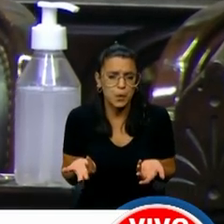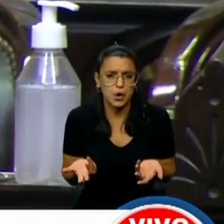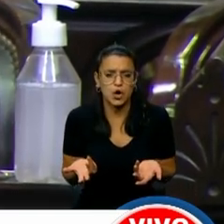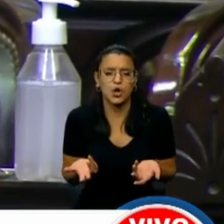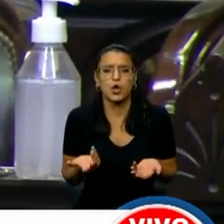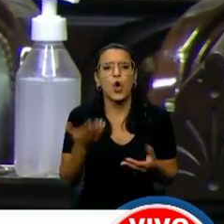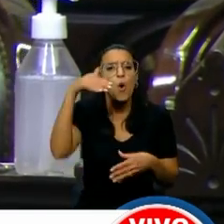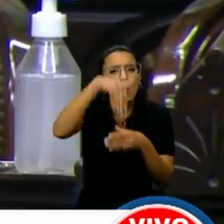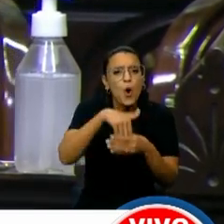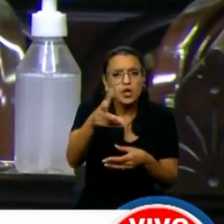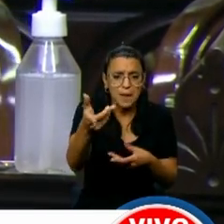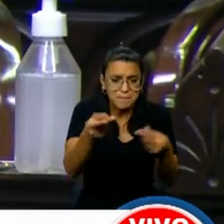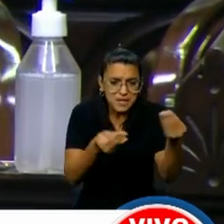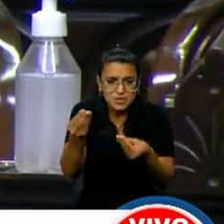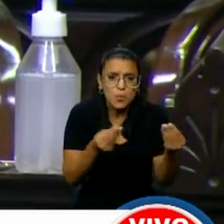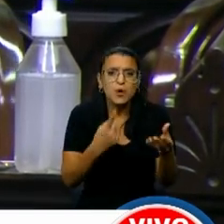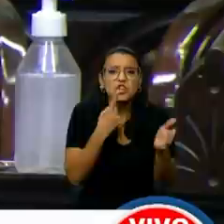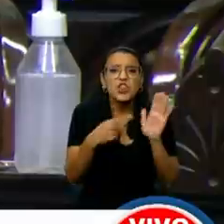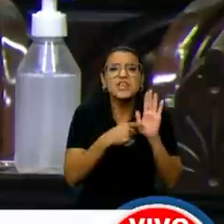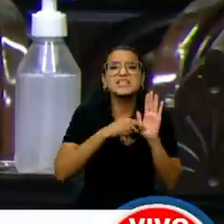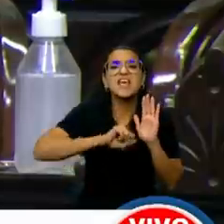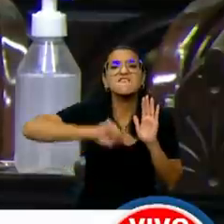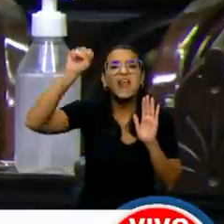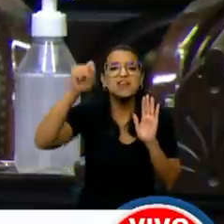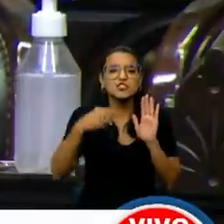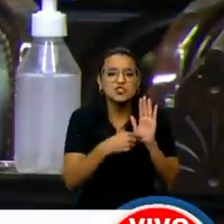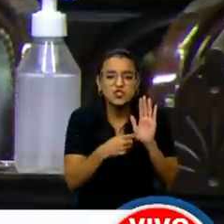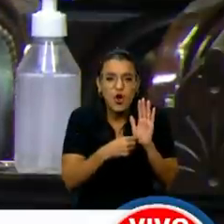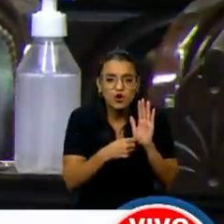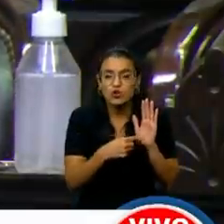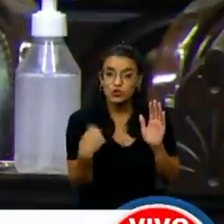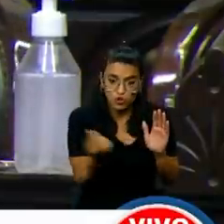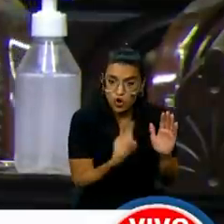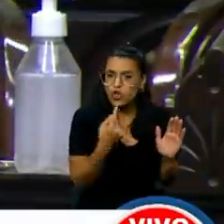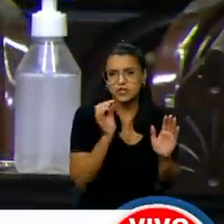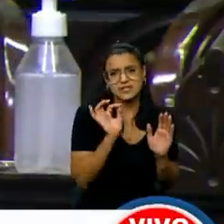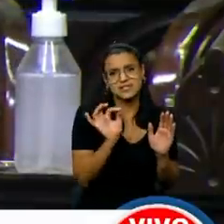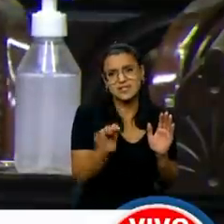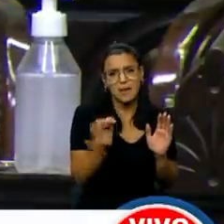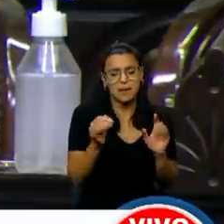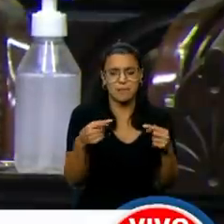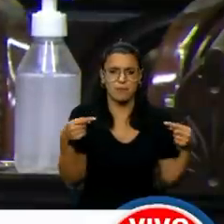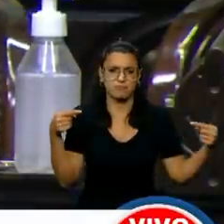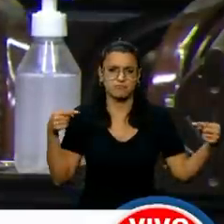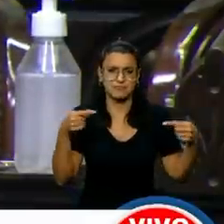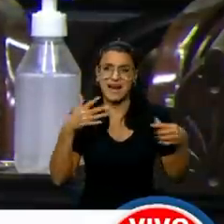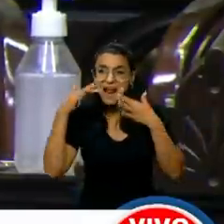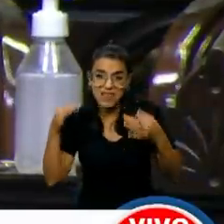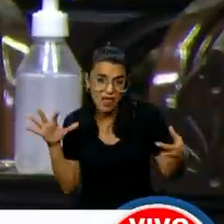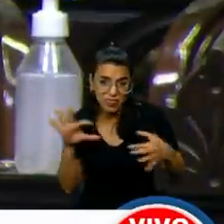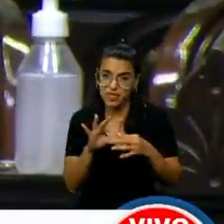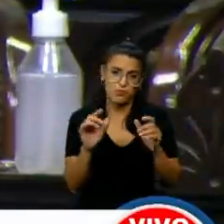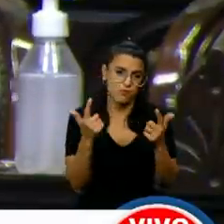montar un presupuesto que fija una pauta de inflación que todos sabemos que ésta dice asociada con la realidad